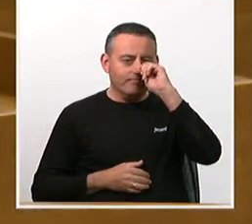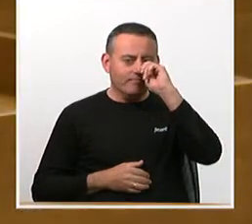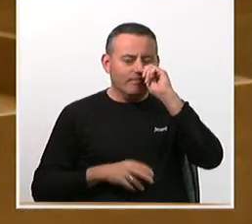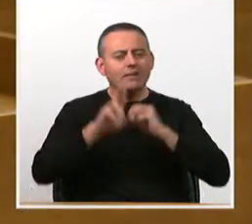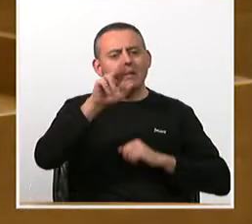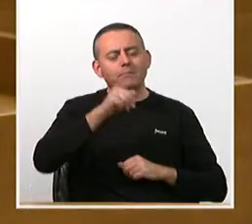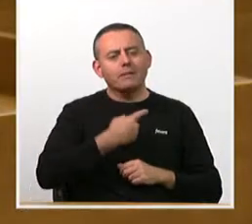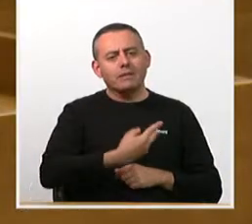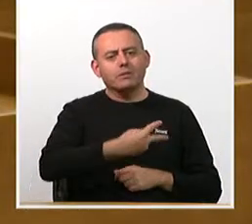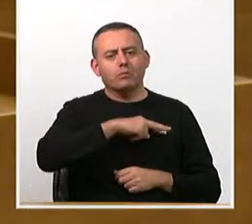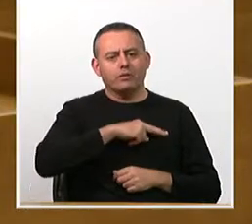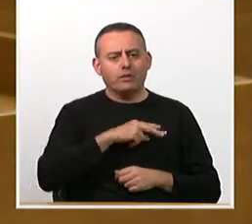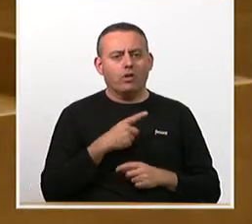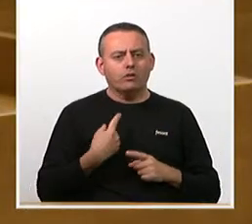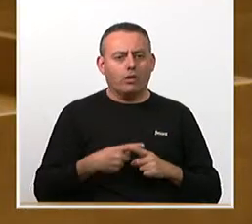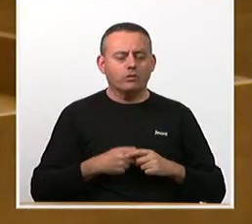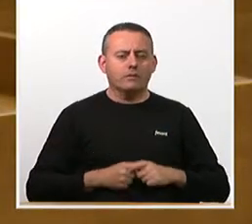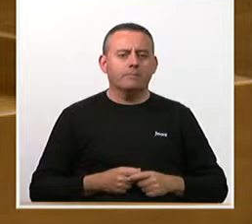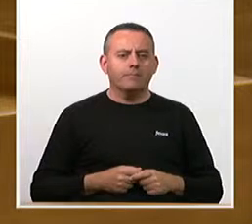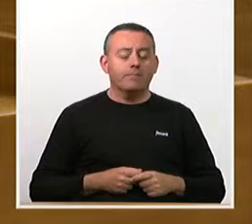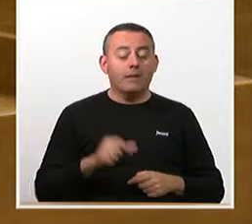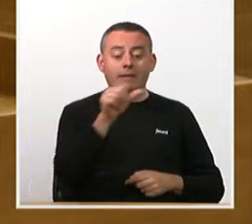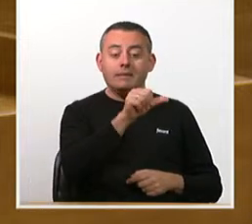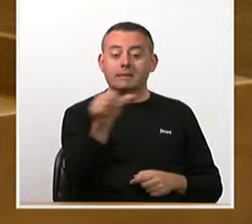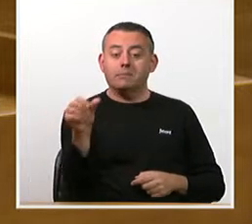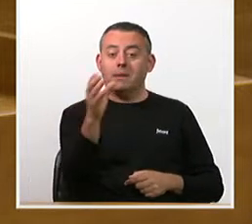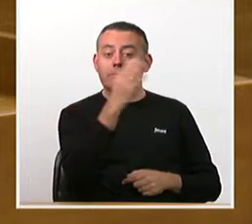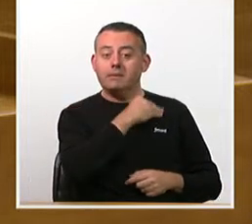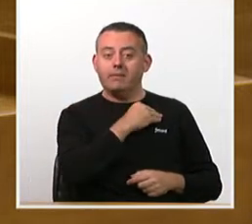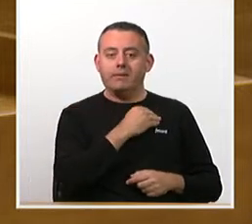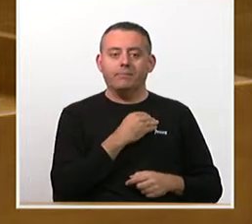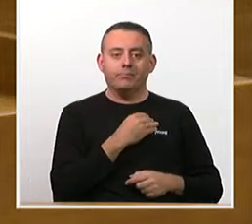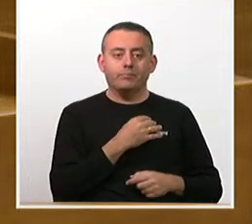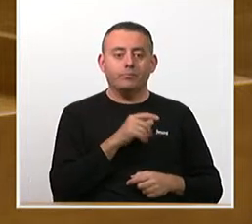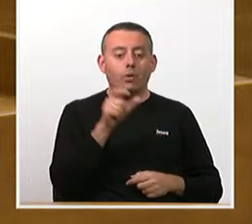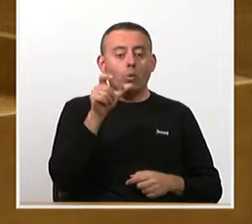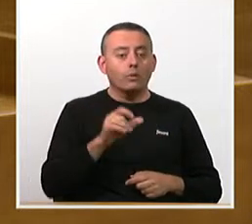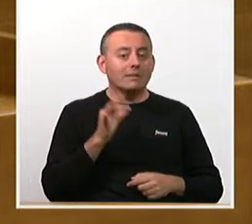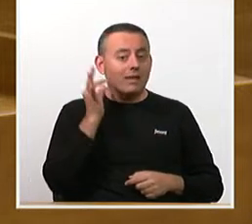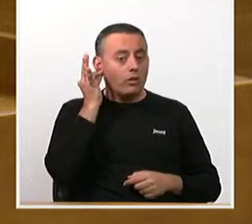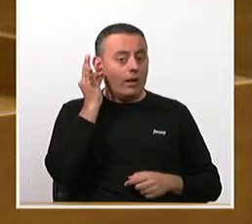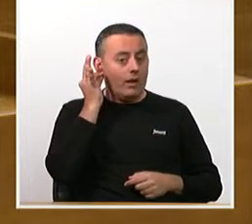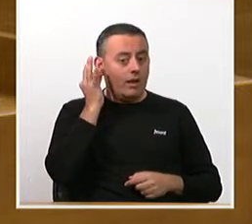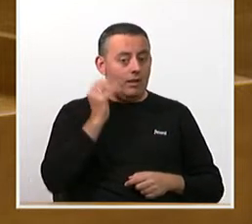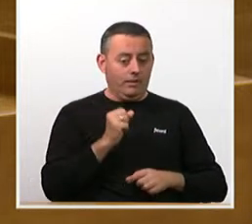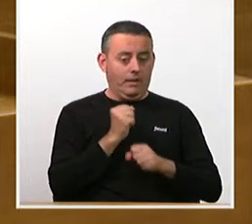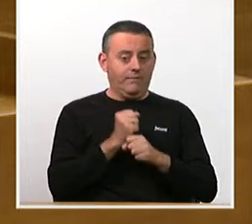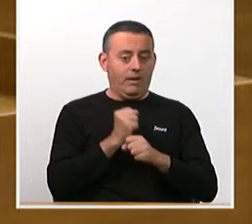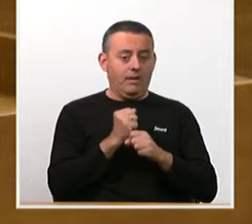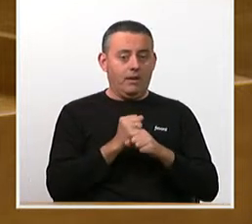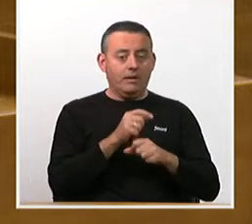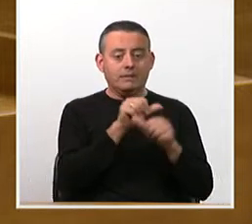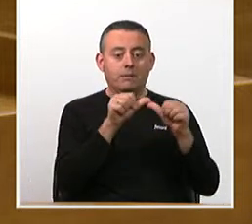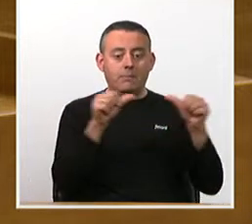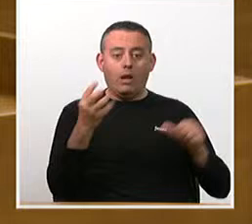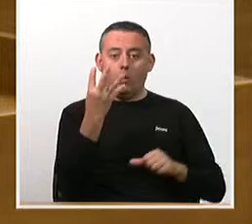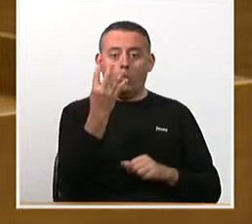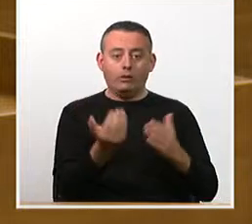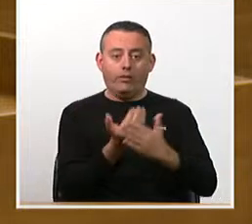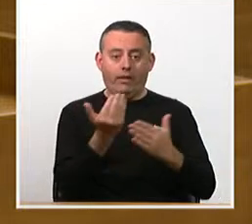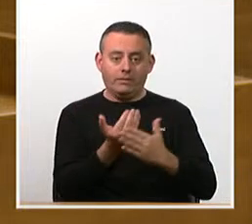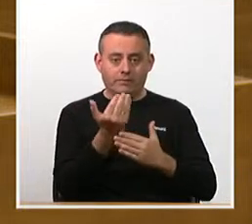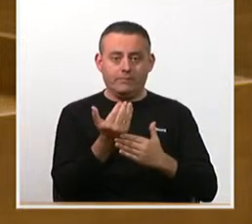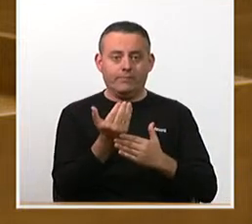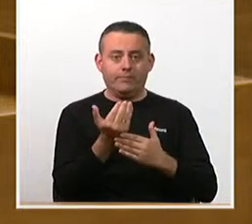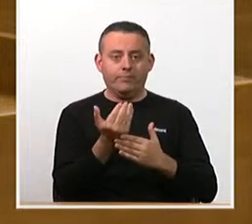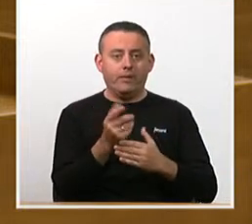contestara peré la semana pasada a una señora que traballa cu días a la semana vost va a llevar competencias